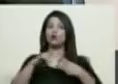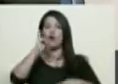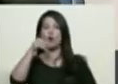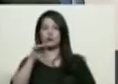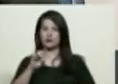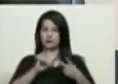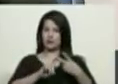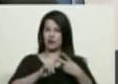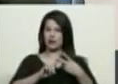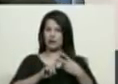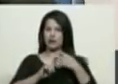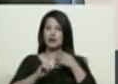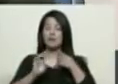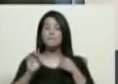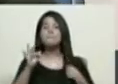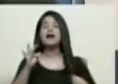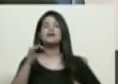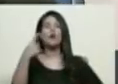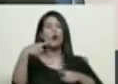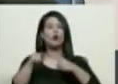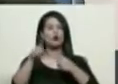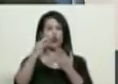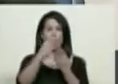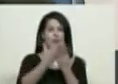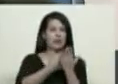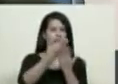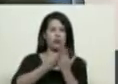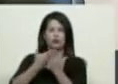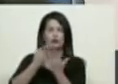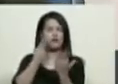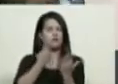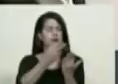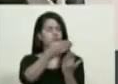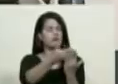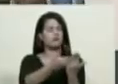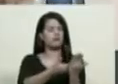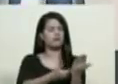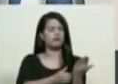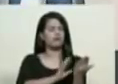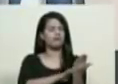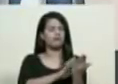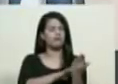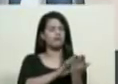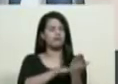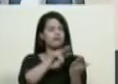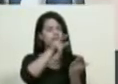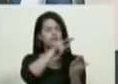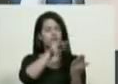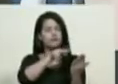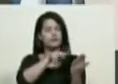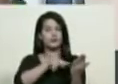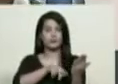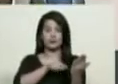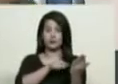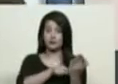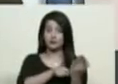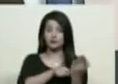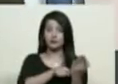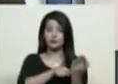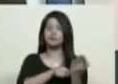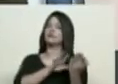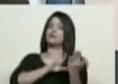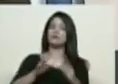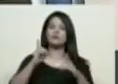en los documentos hemos observado y a partir de esa observación hemos